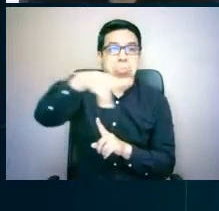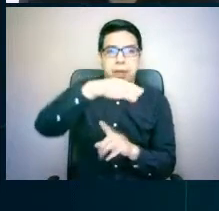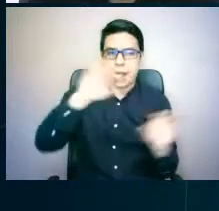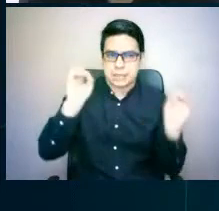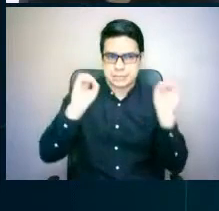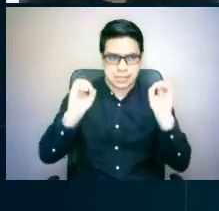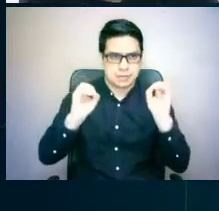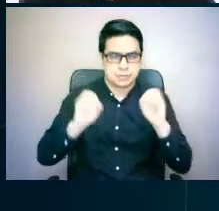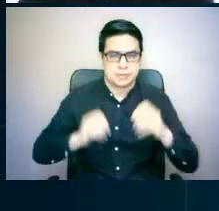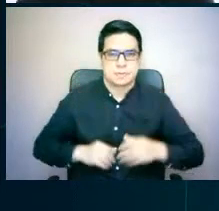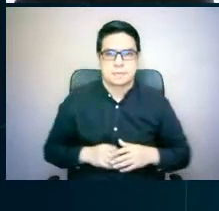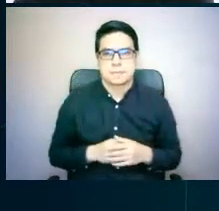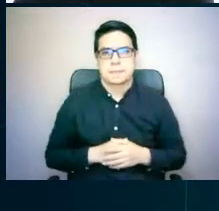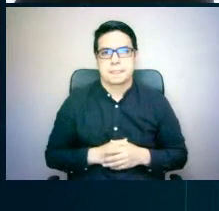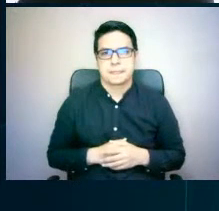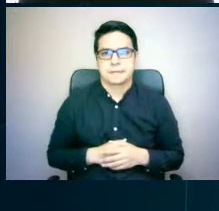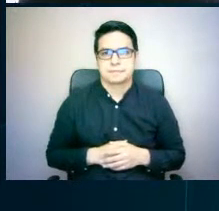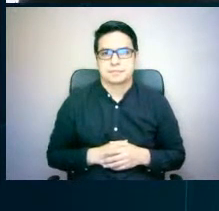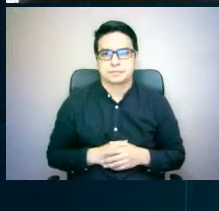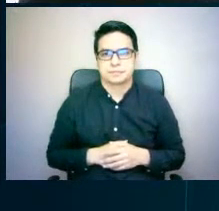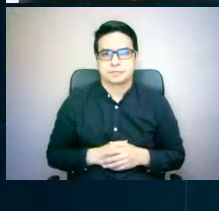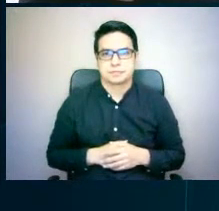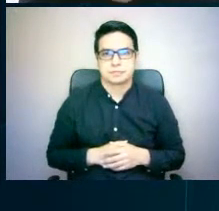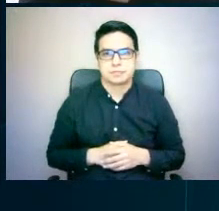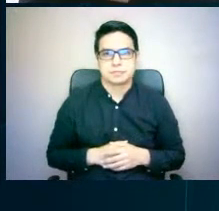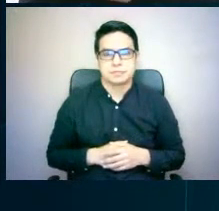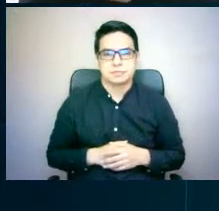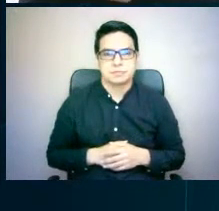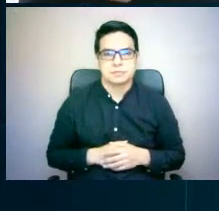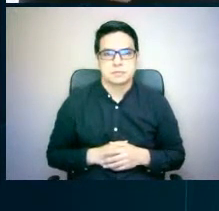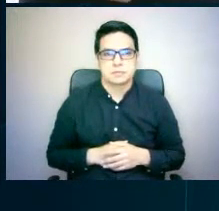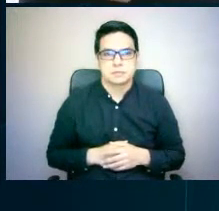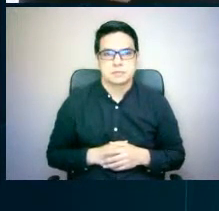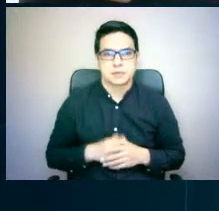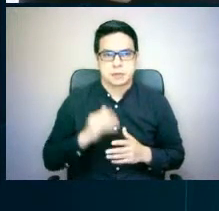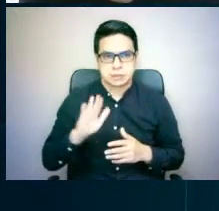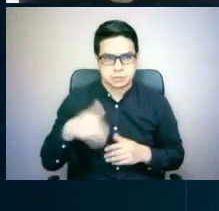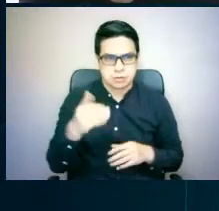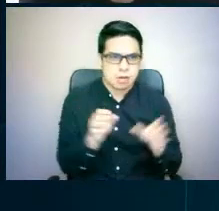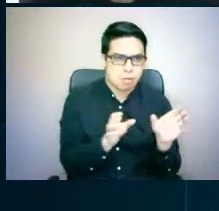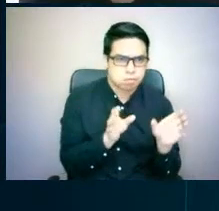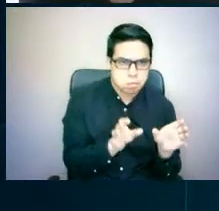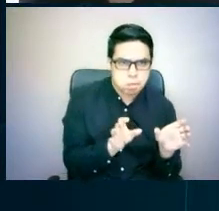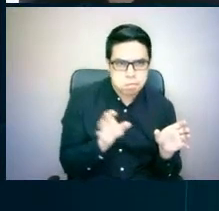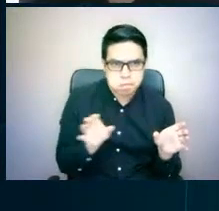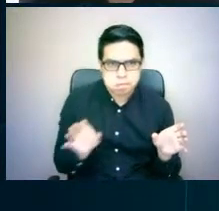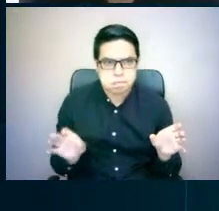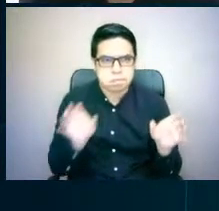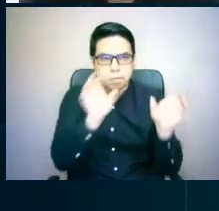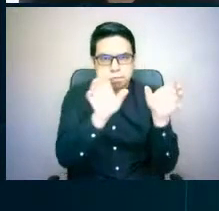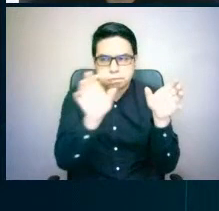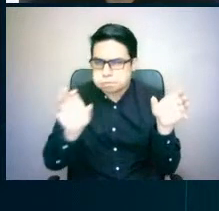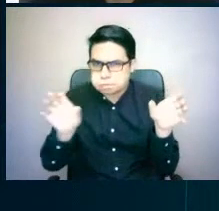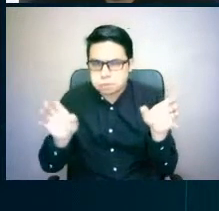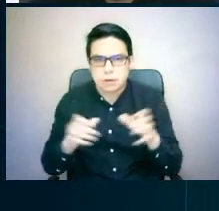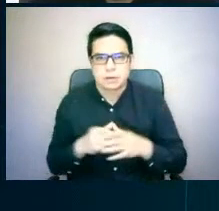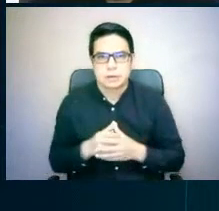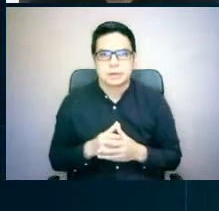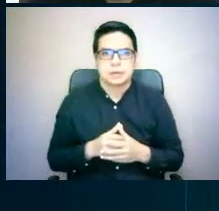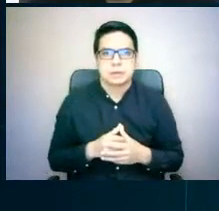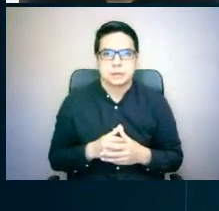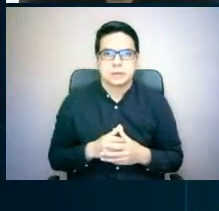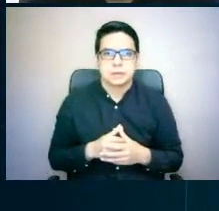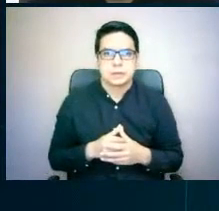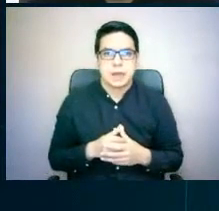final, que en la operación misma de estos tipos de subestaciones encapsuladas, tenemos